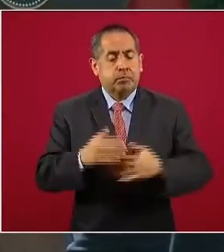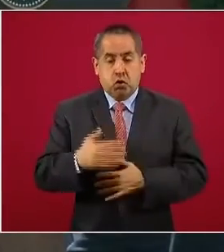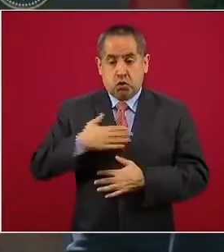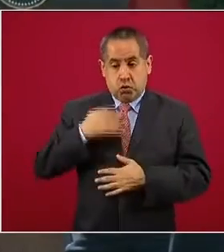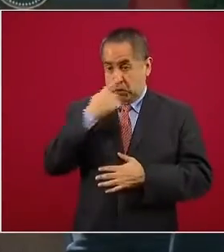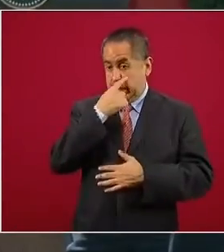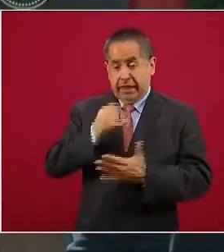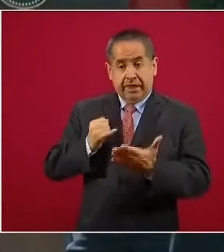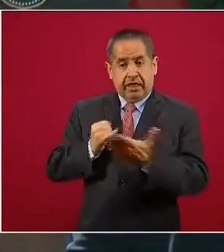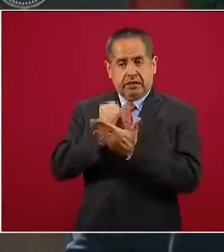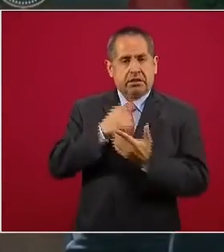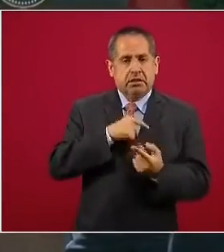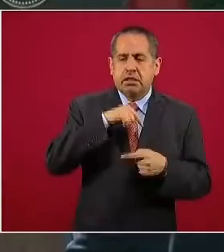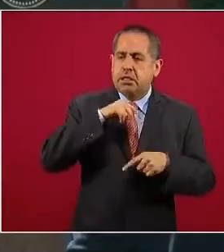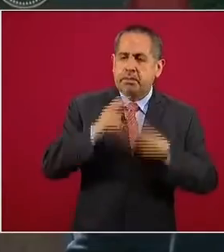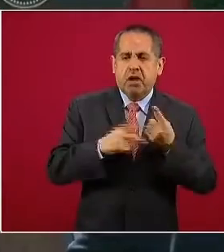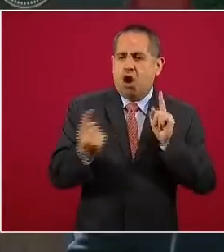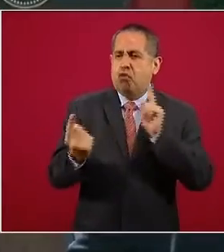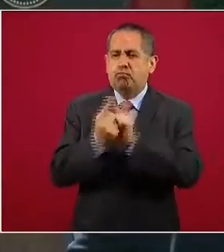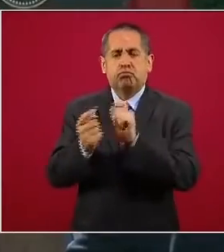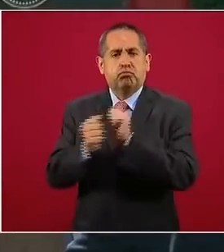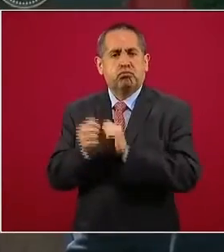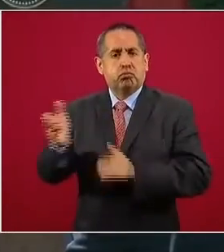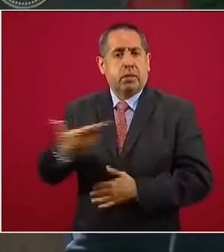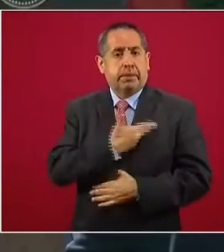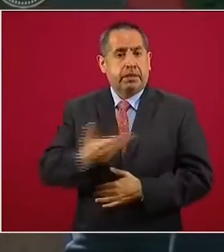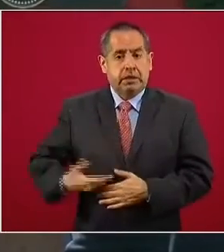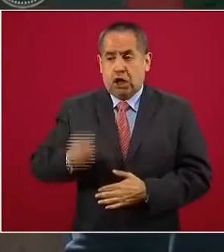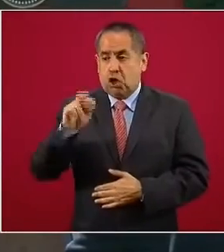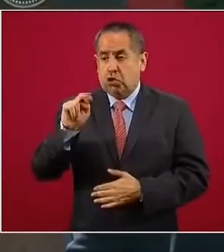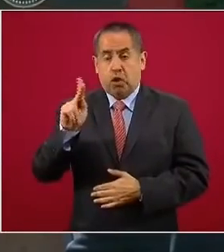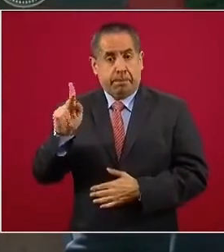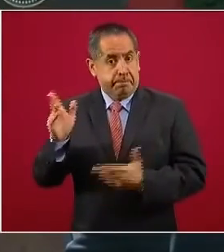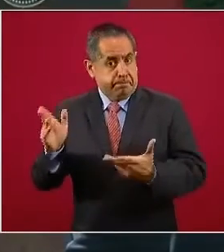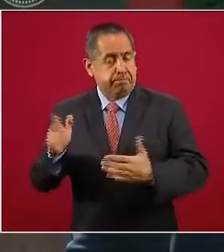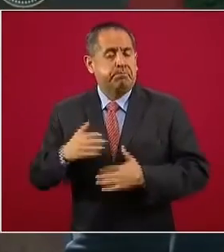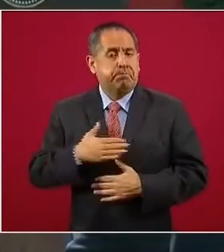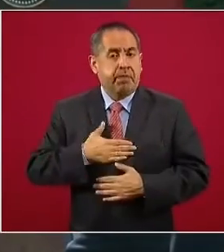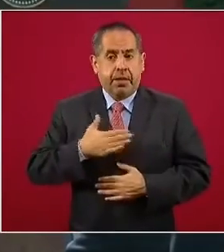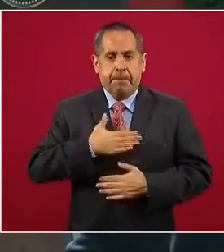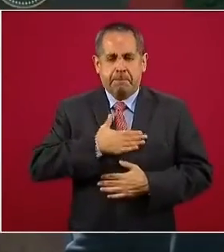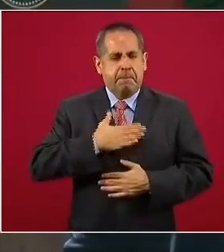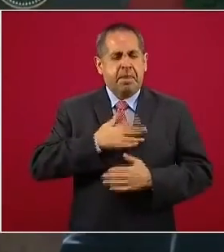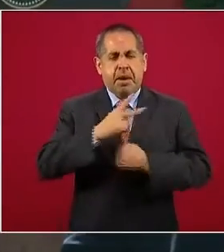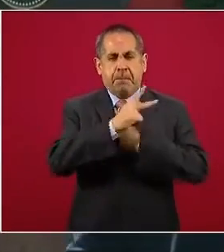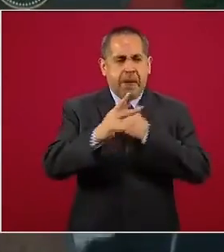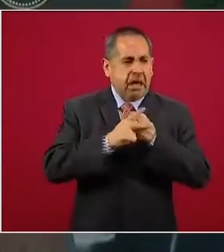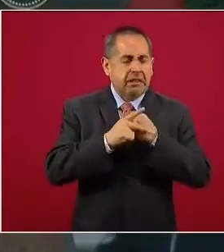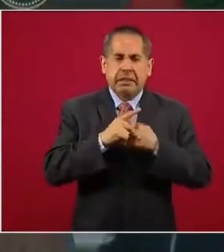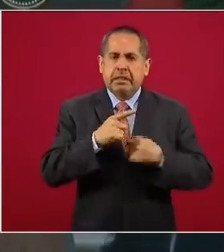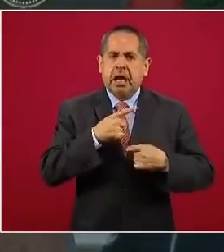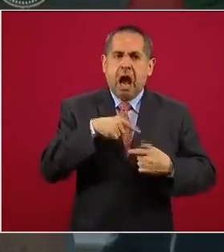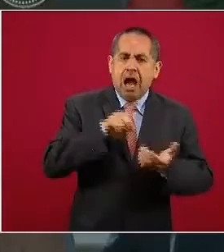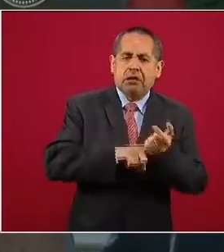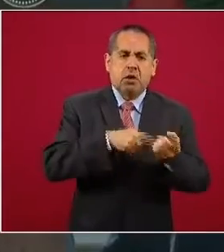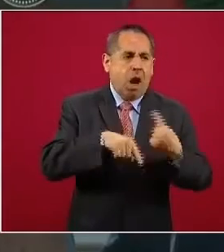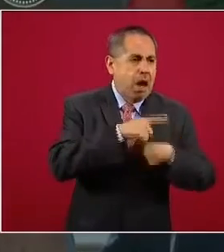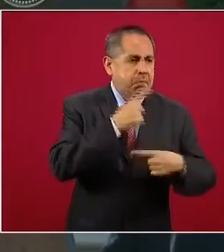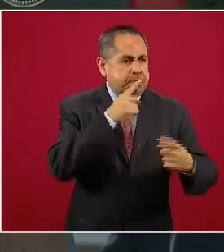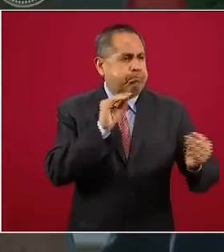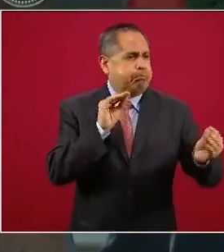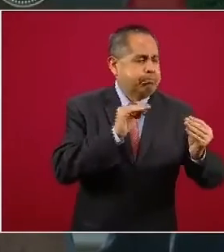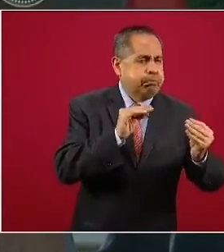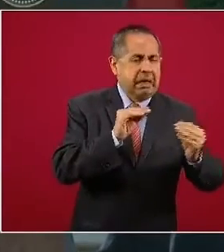este encuentro con usted, presidente Trump, en mi país se desató un buen debate sobre